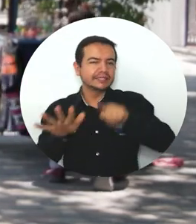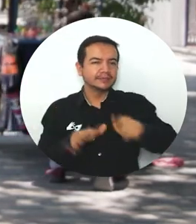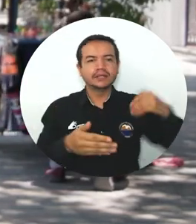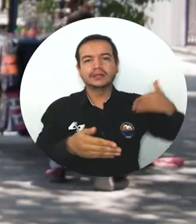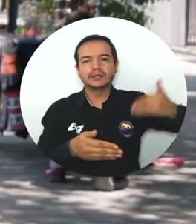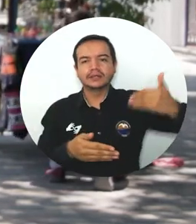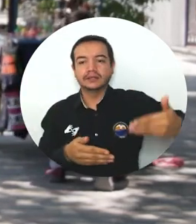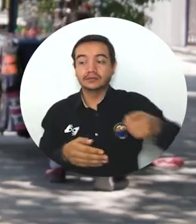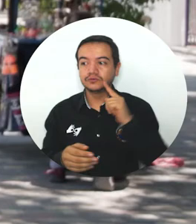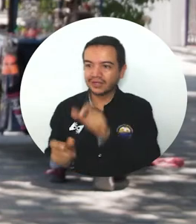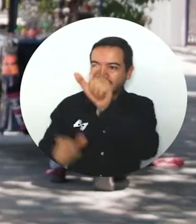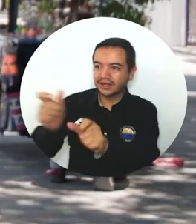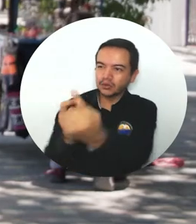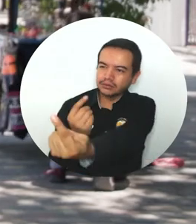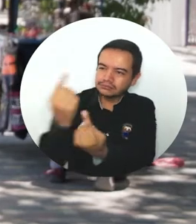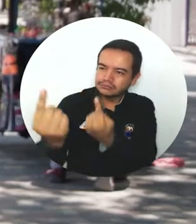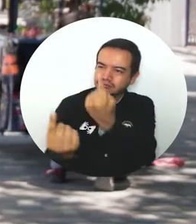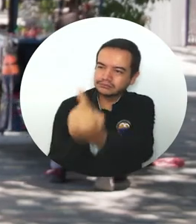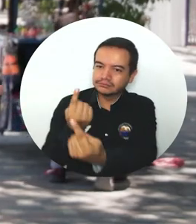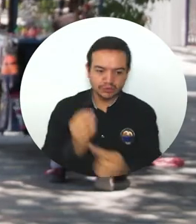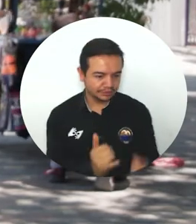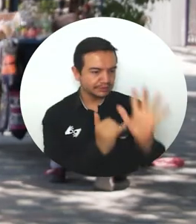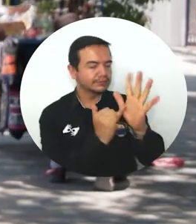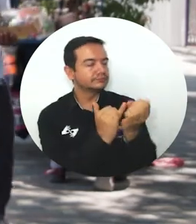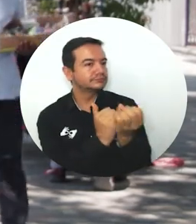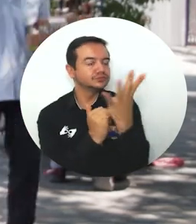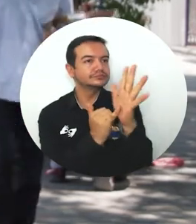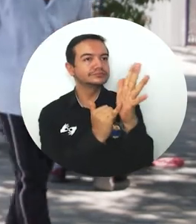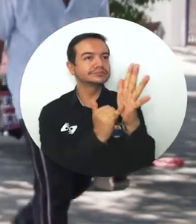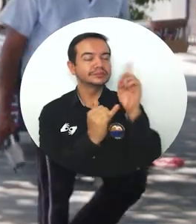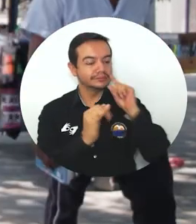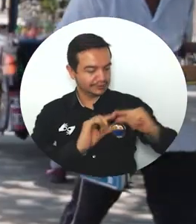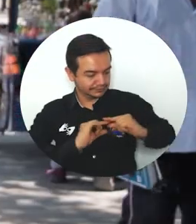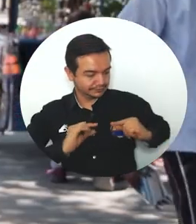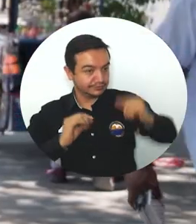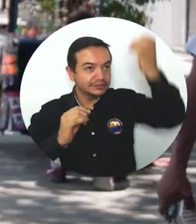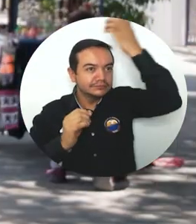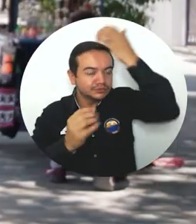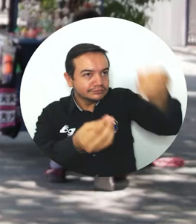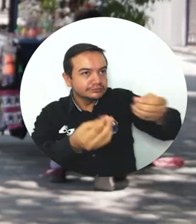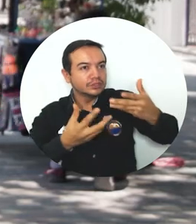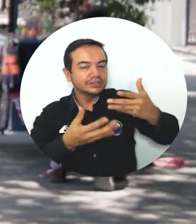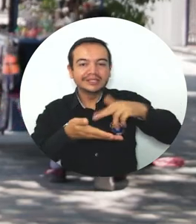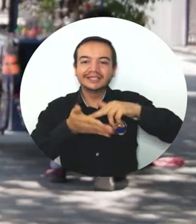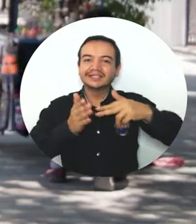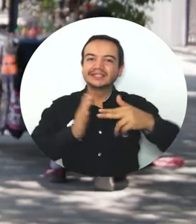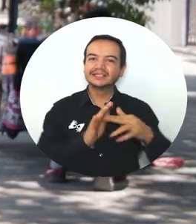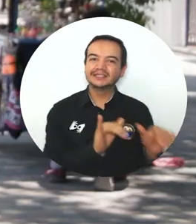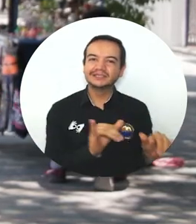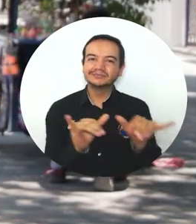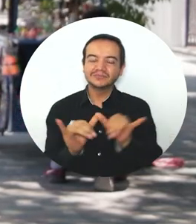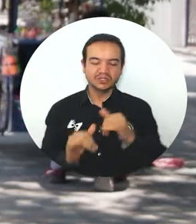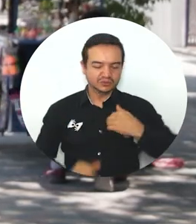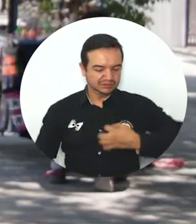estudiantes pasaron uno a uno para encender sus lámparas y tomar los elementos distintivos de su profesión, como símbolos de honor,